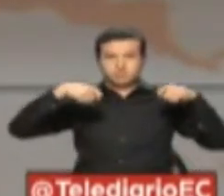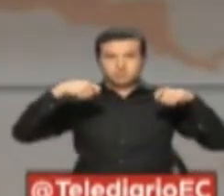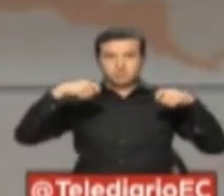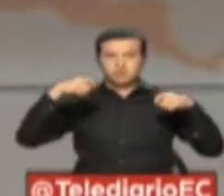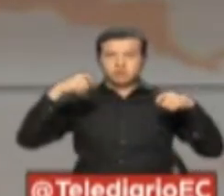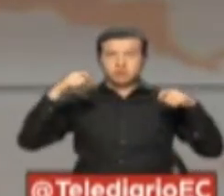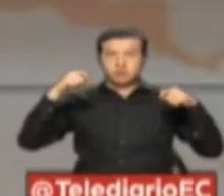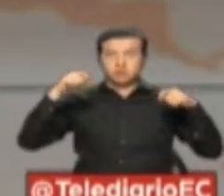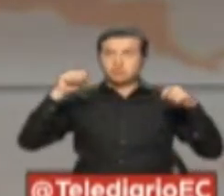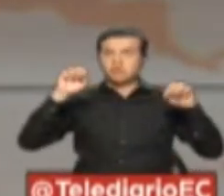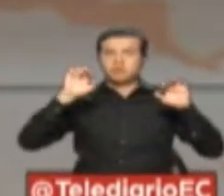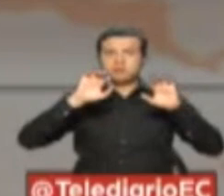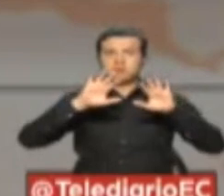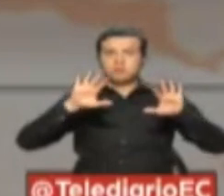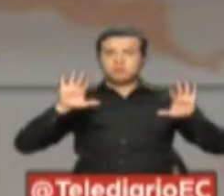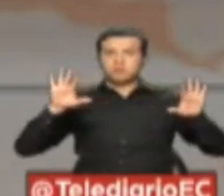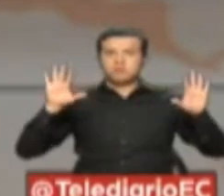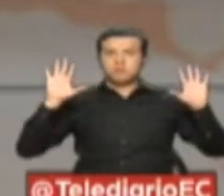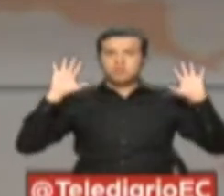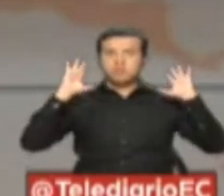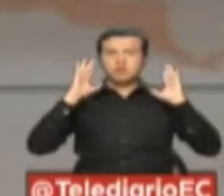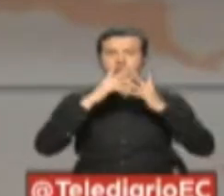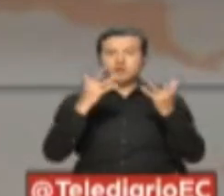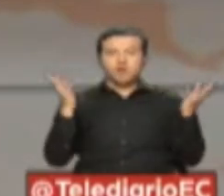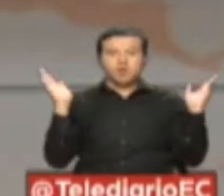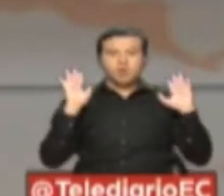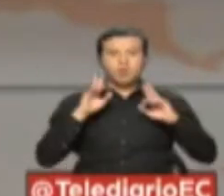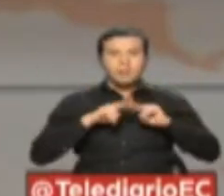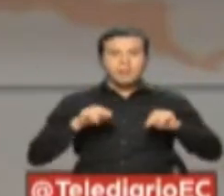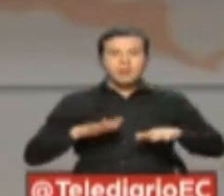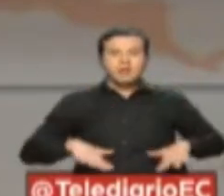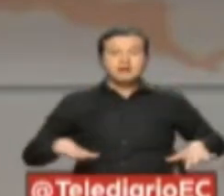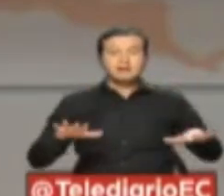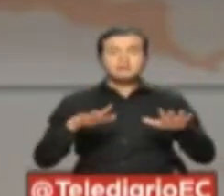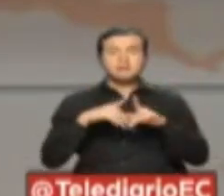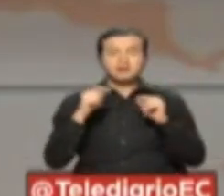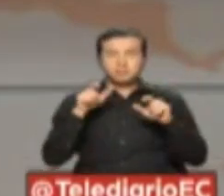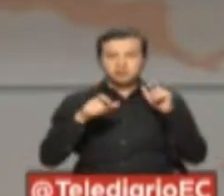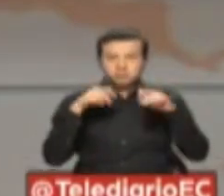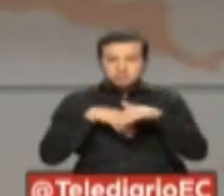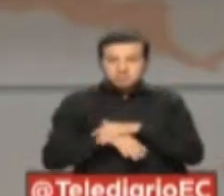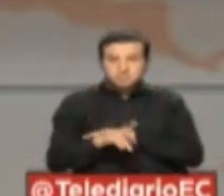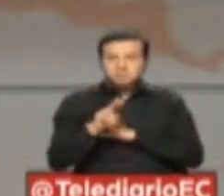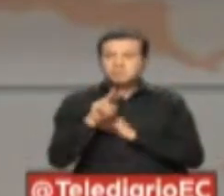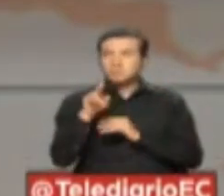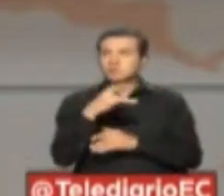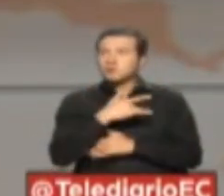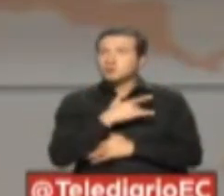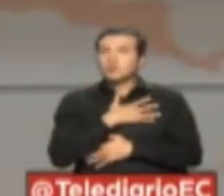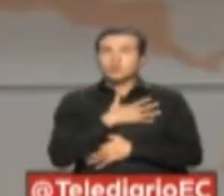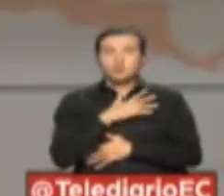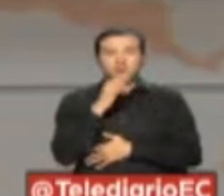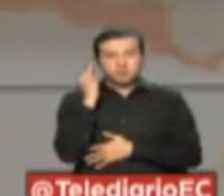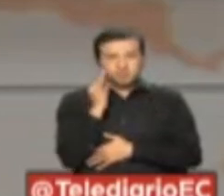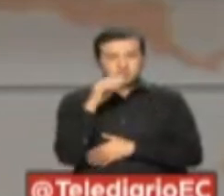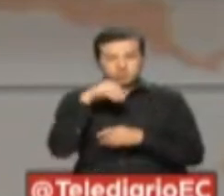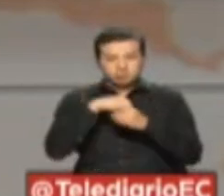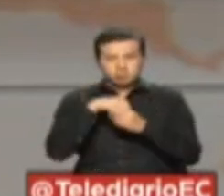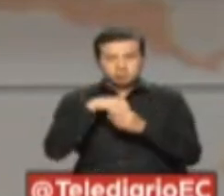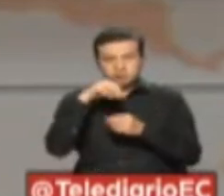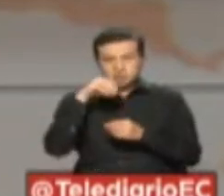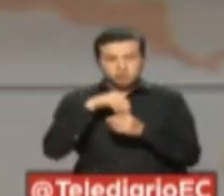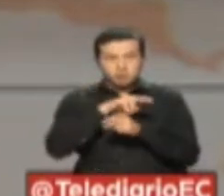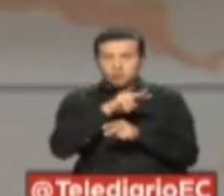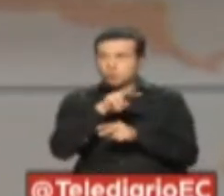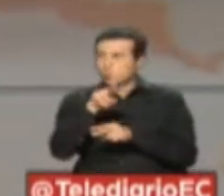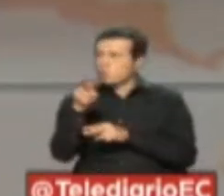proyectar la naturaleza de japón entonces la gente que entra va a sentir que el té está a la mitad